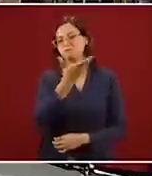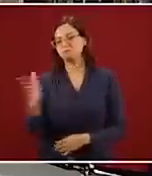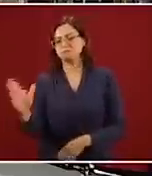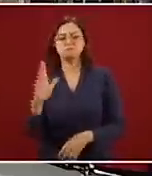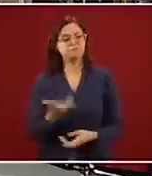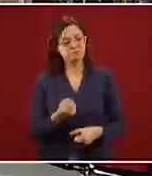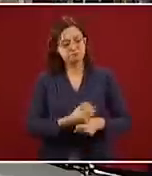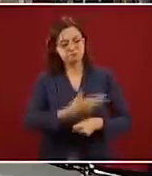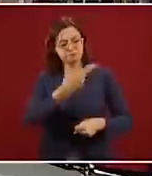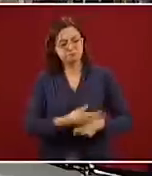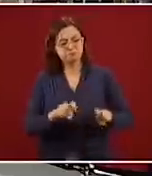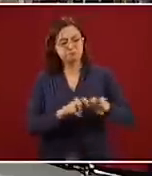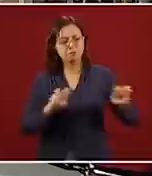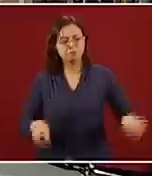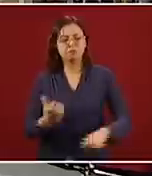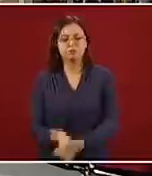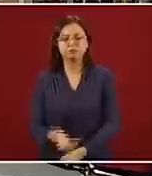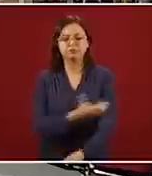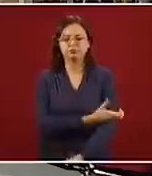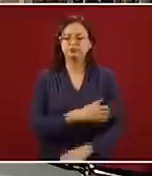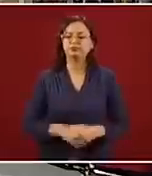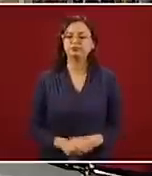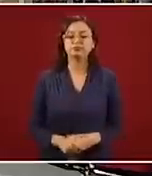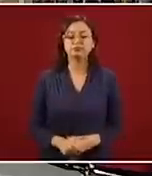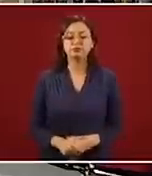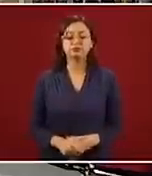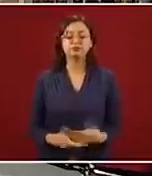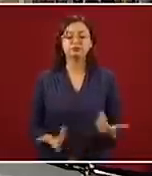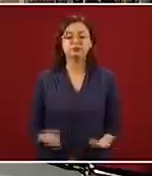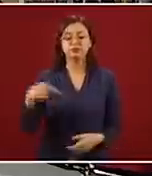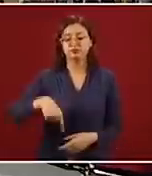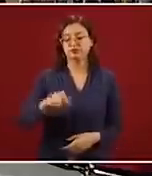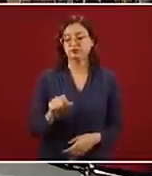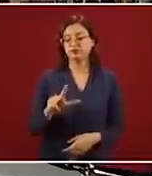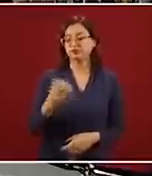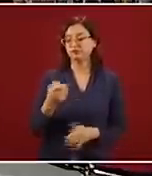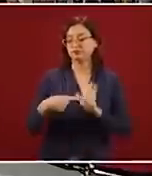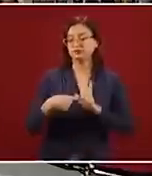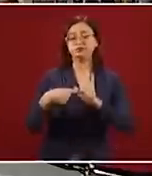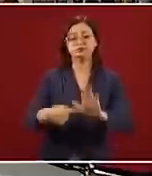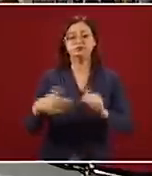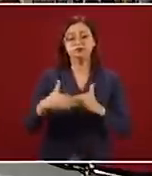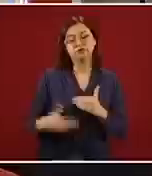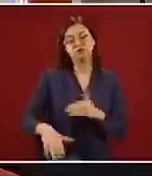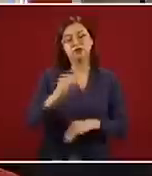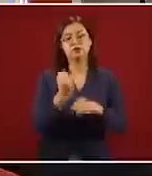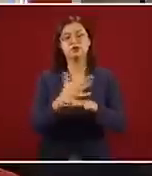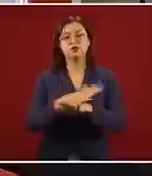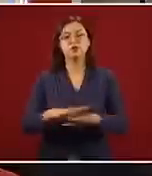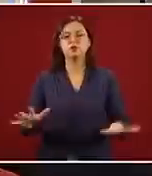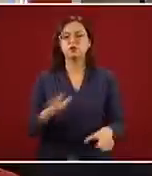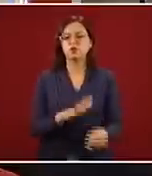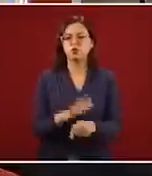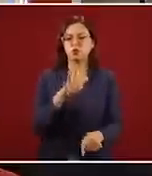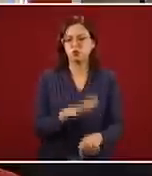Aquí está el pulso de la salud del 28 de enero. Lo primero que les informamos es que seguimos avanzando con